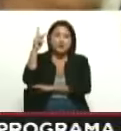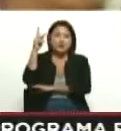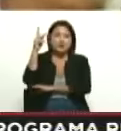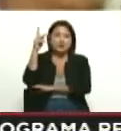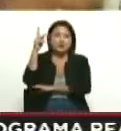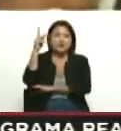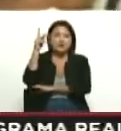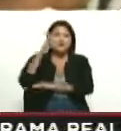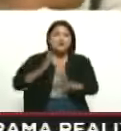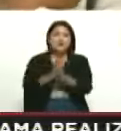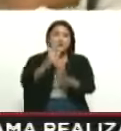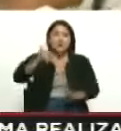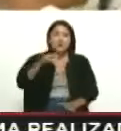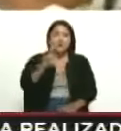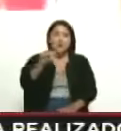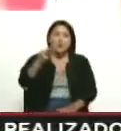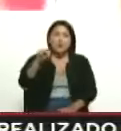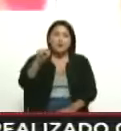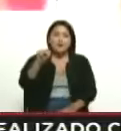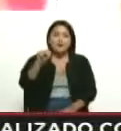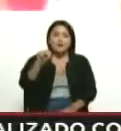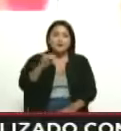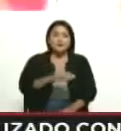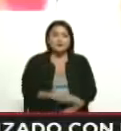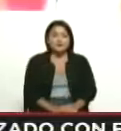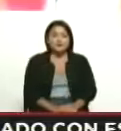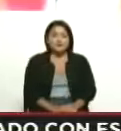Parroquia San Juan.